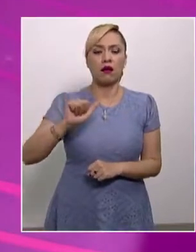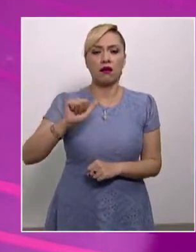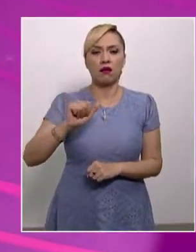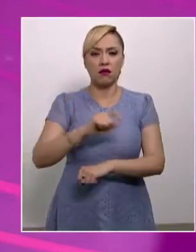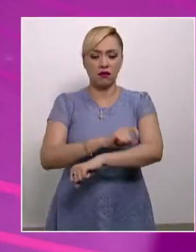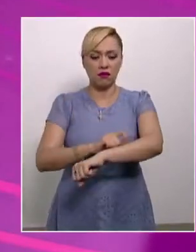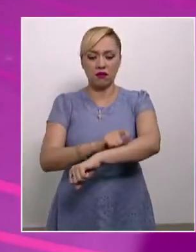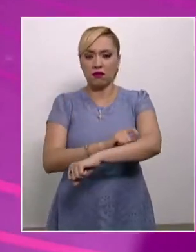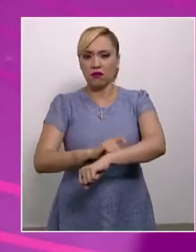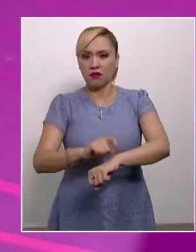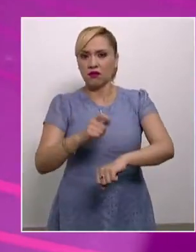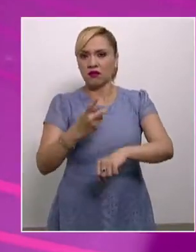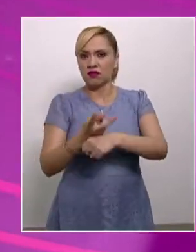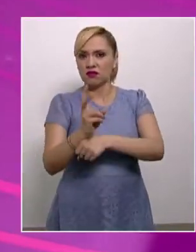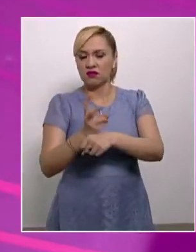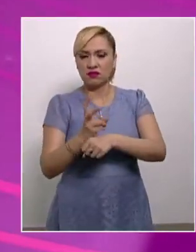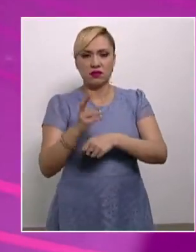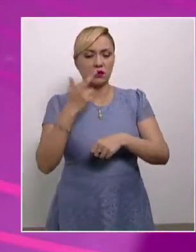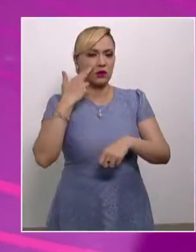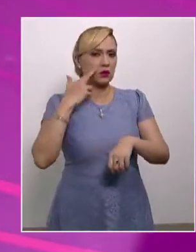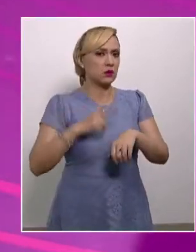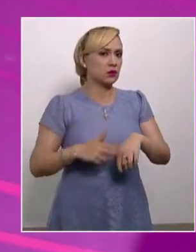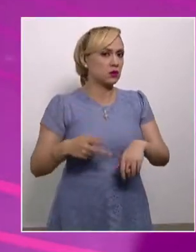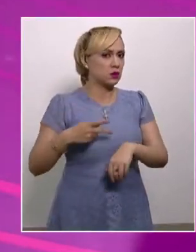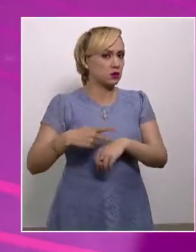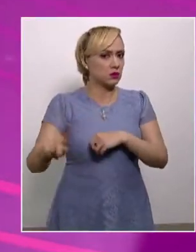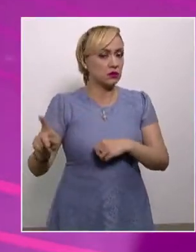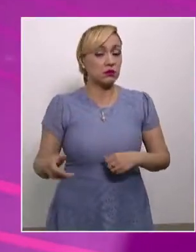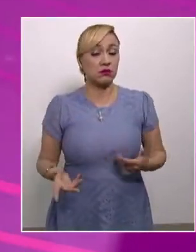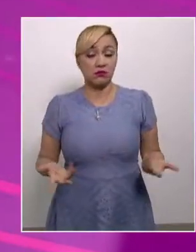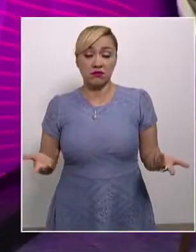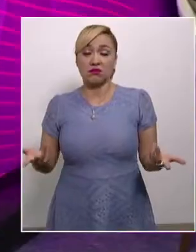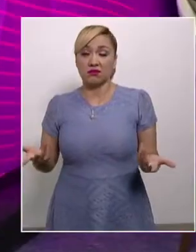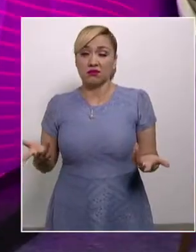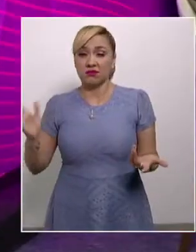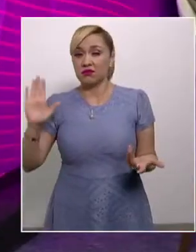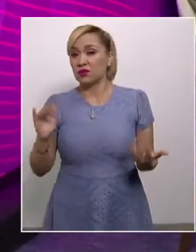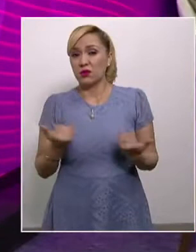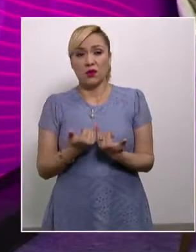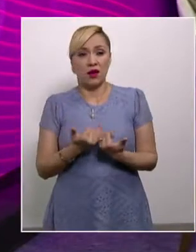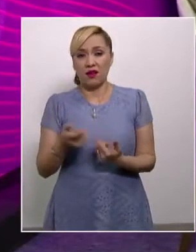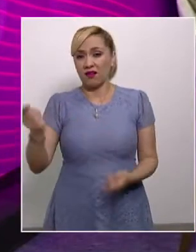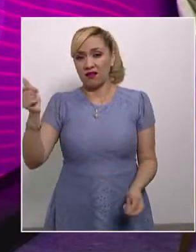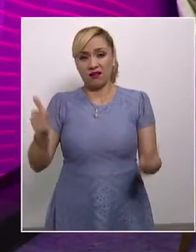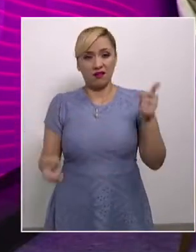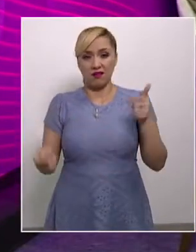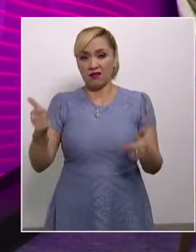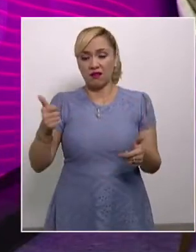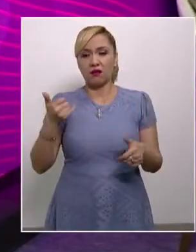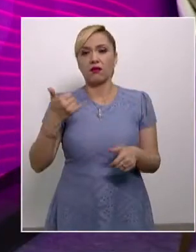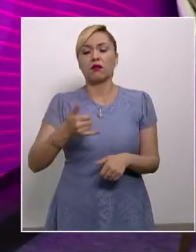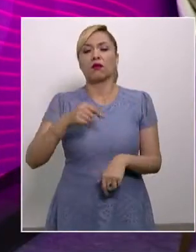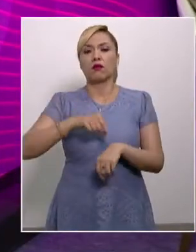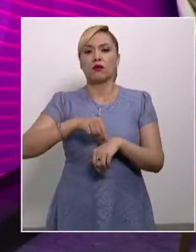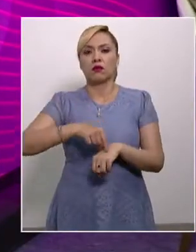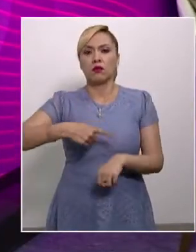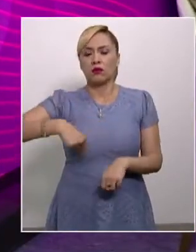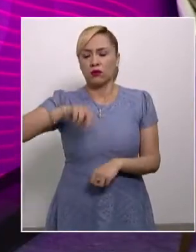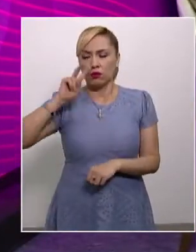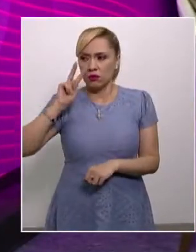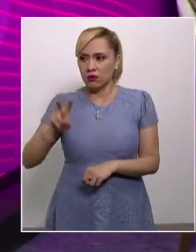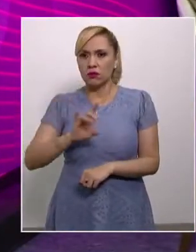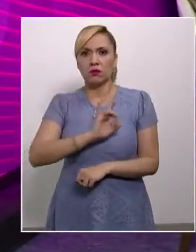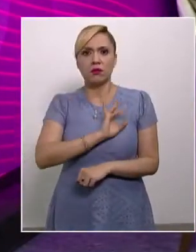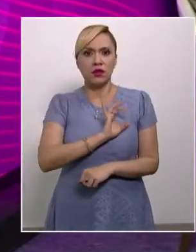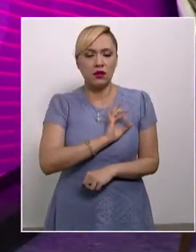como muy parecidos, o son por lo menos los mismos. Está el tema, por ejemplo, a nosotros médicamente lo que nos impacta, ¿no? Siempre el